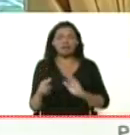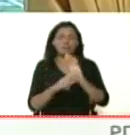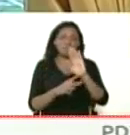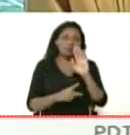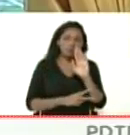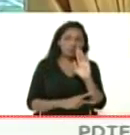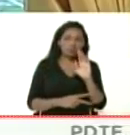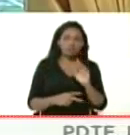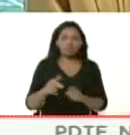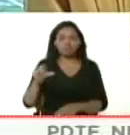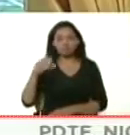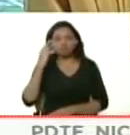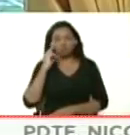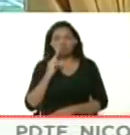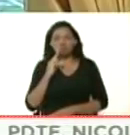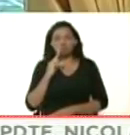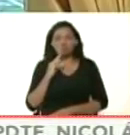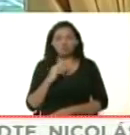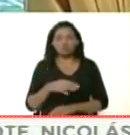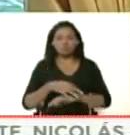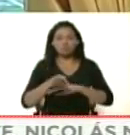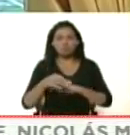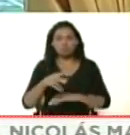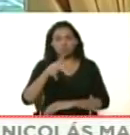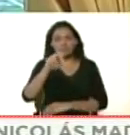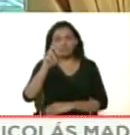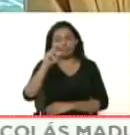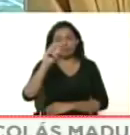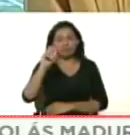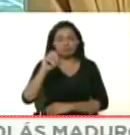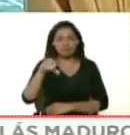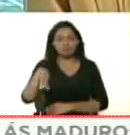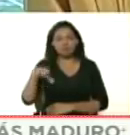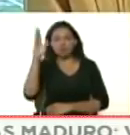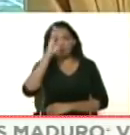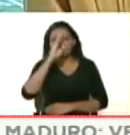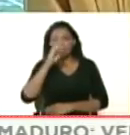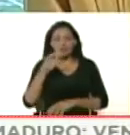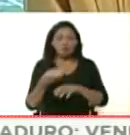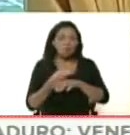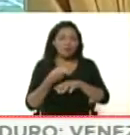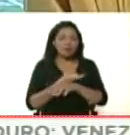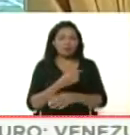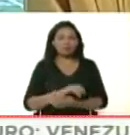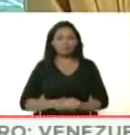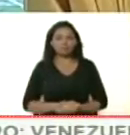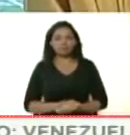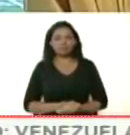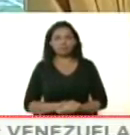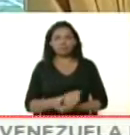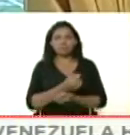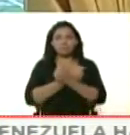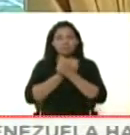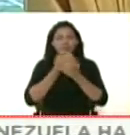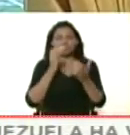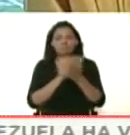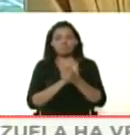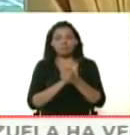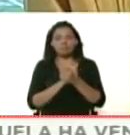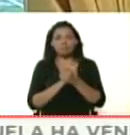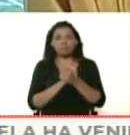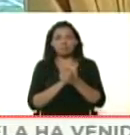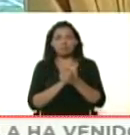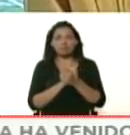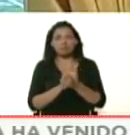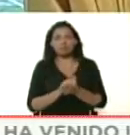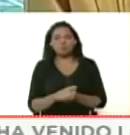Ye, municipio Pedraza, estado Barinas. Allá está el gobernador, querido hermano y compañero Argenis